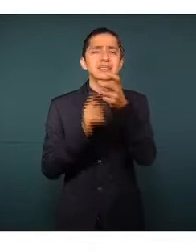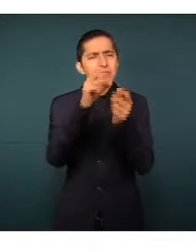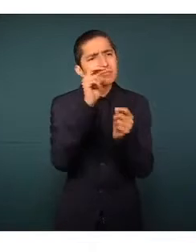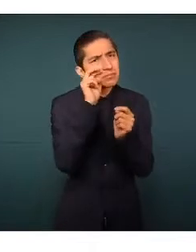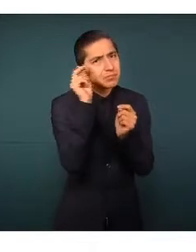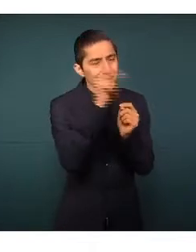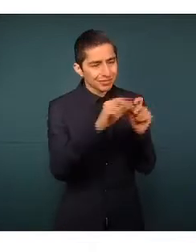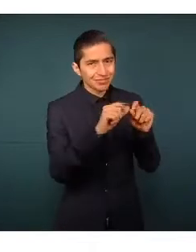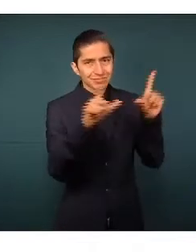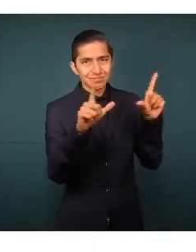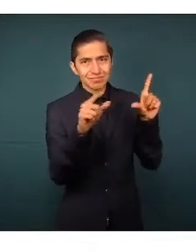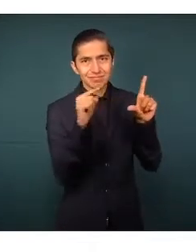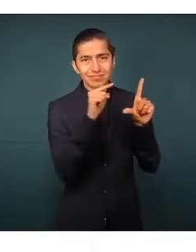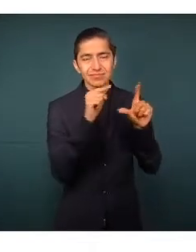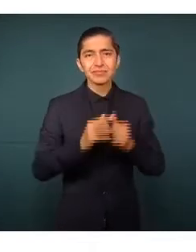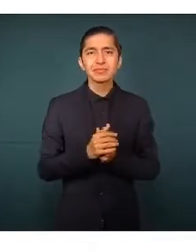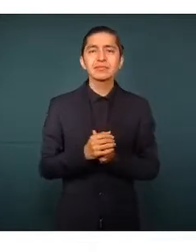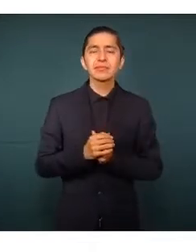la lámina.